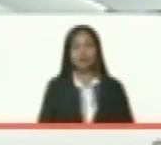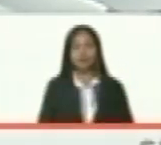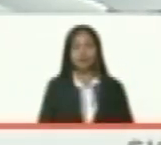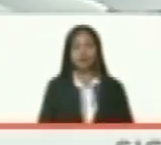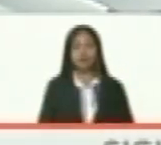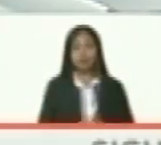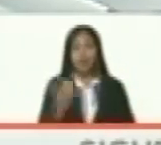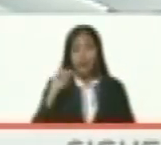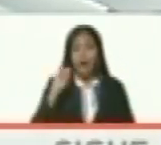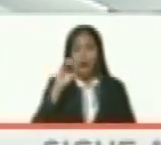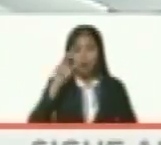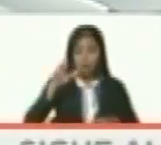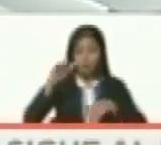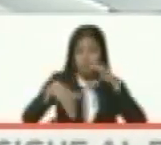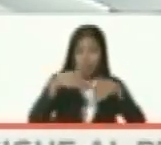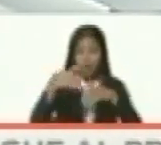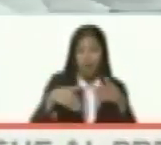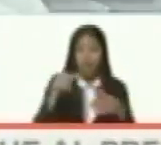Todavía existe, ¿verdad?